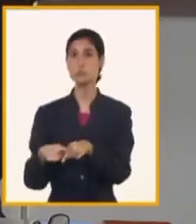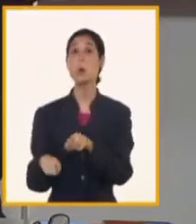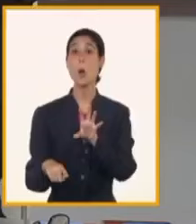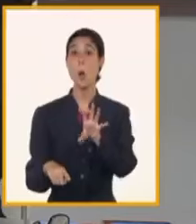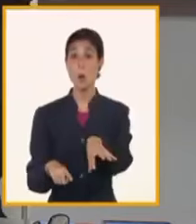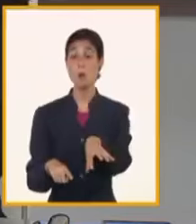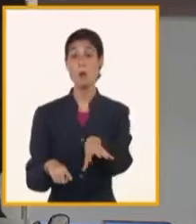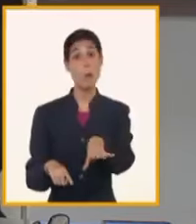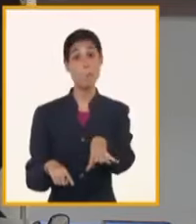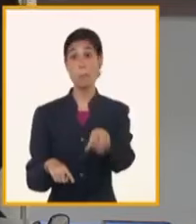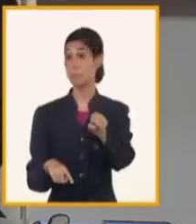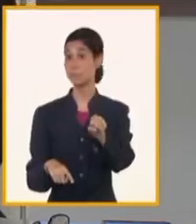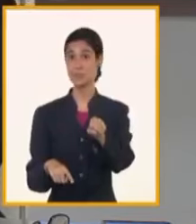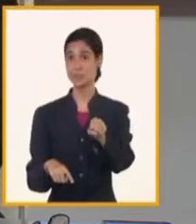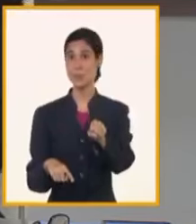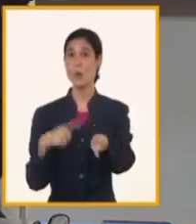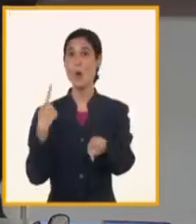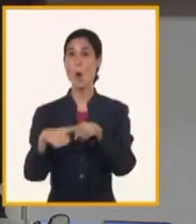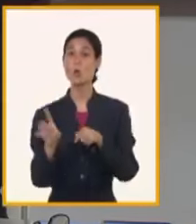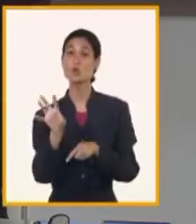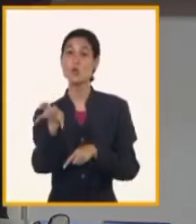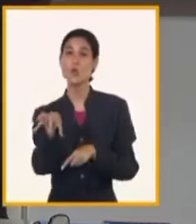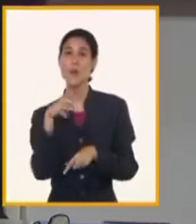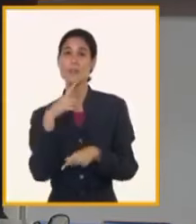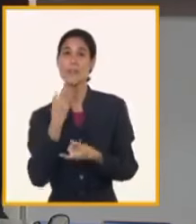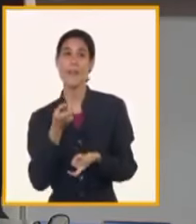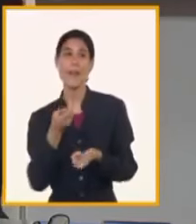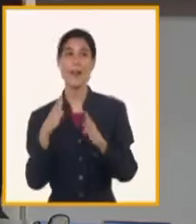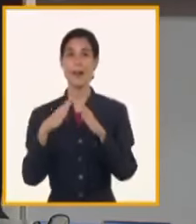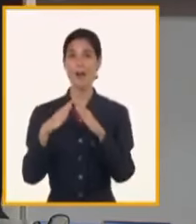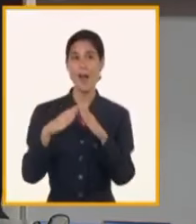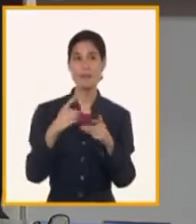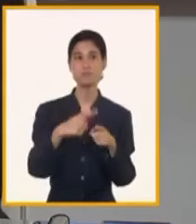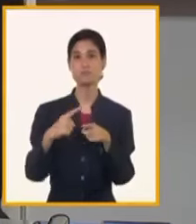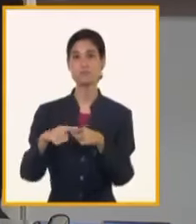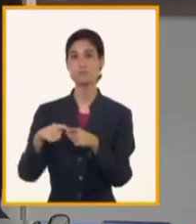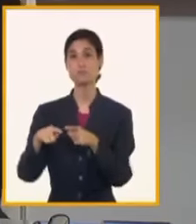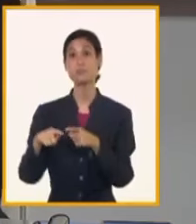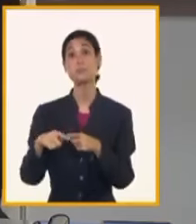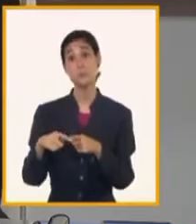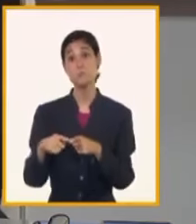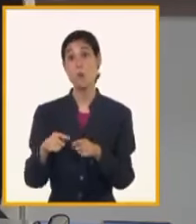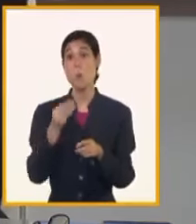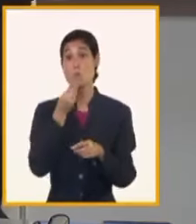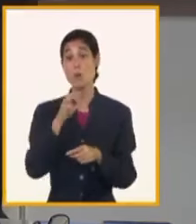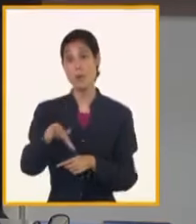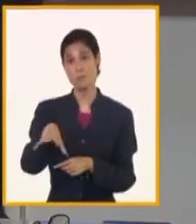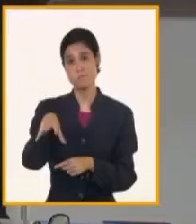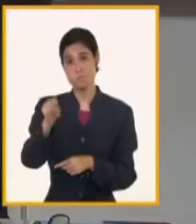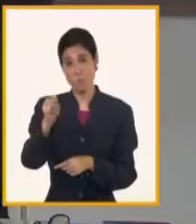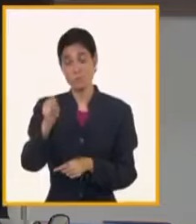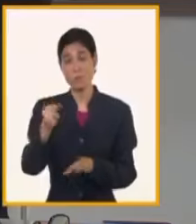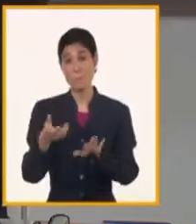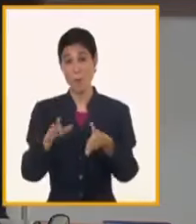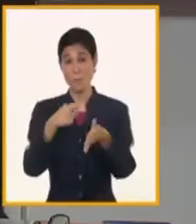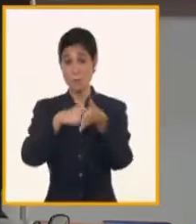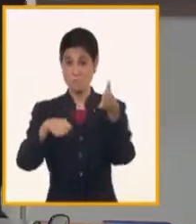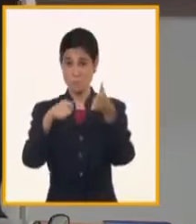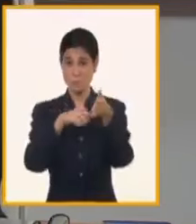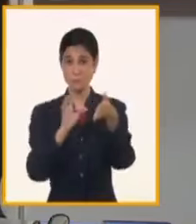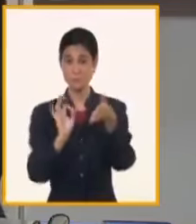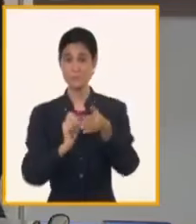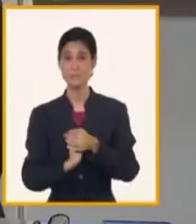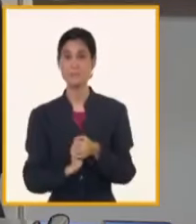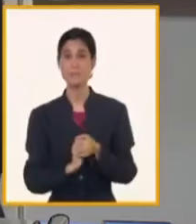llevan una demanda y un consumo de energía eléctrica ese nivel de apagón de afectación nacionalmente se dice Bueno entonces se